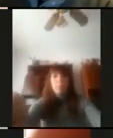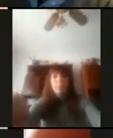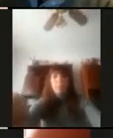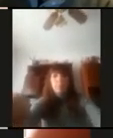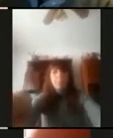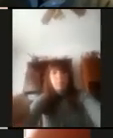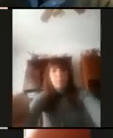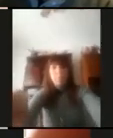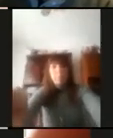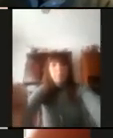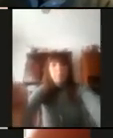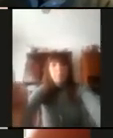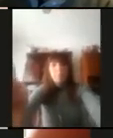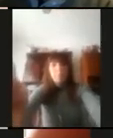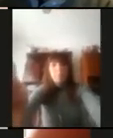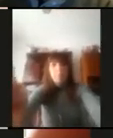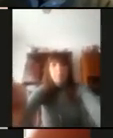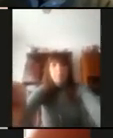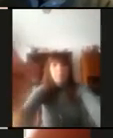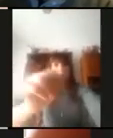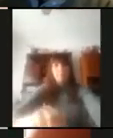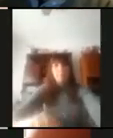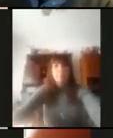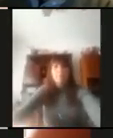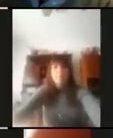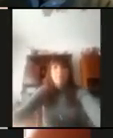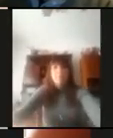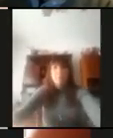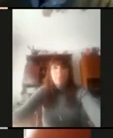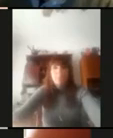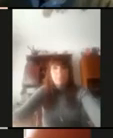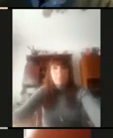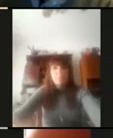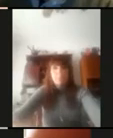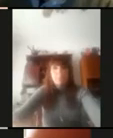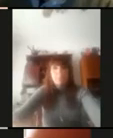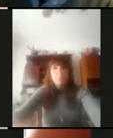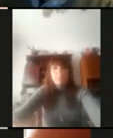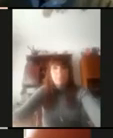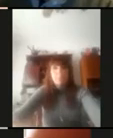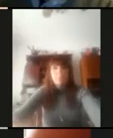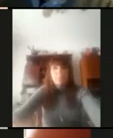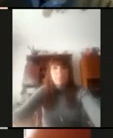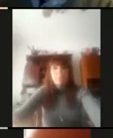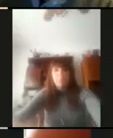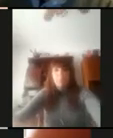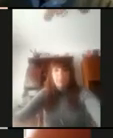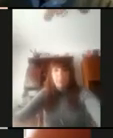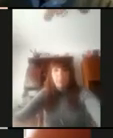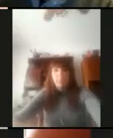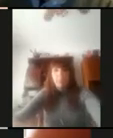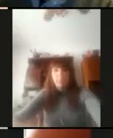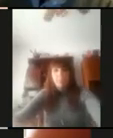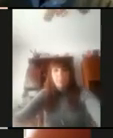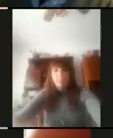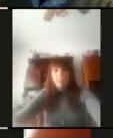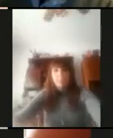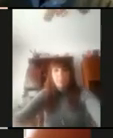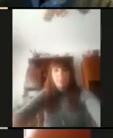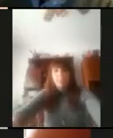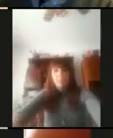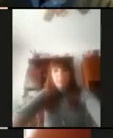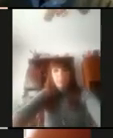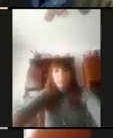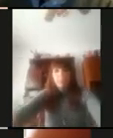hecho es un muchacho con un hábito de leer y escribir encomiables